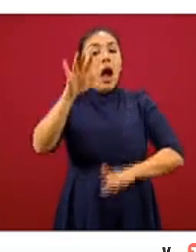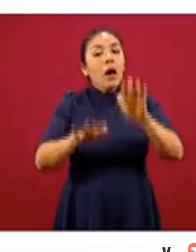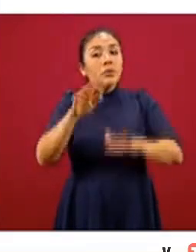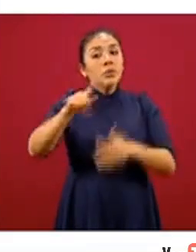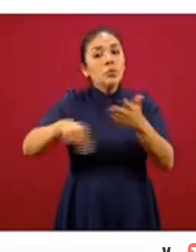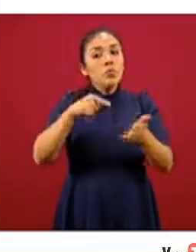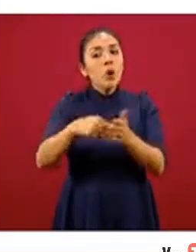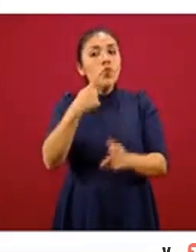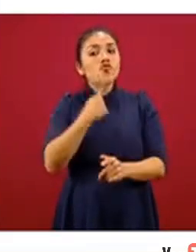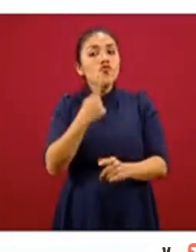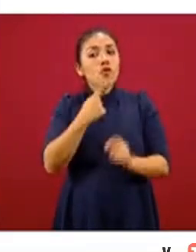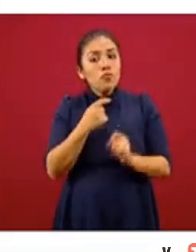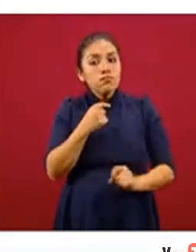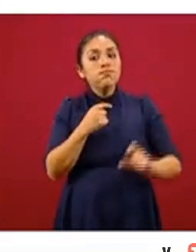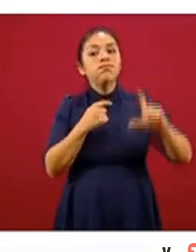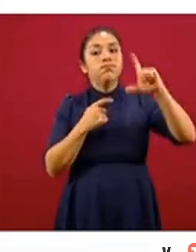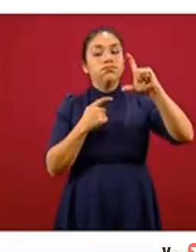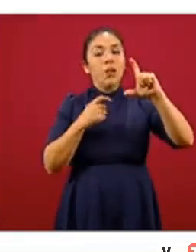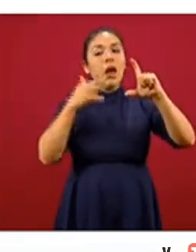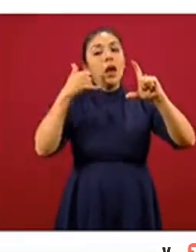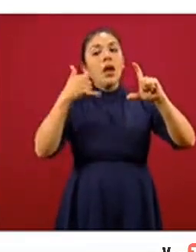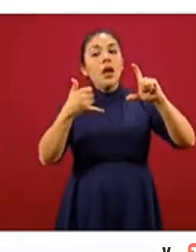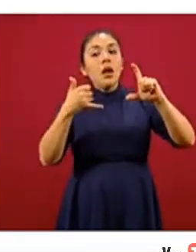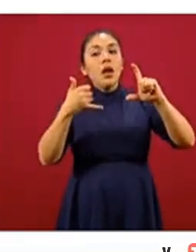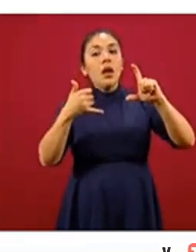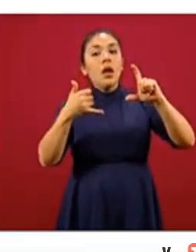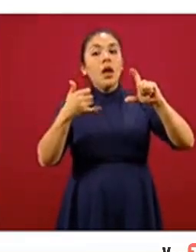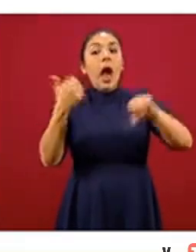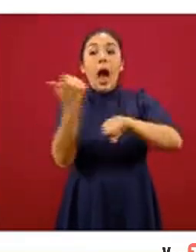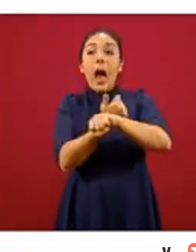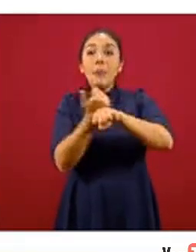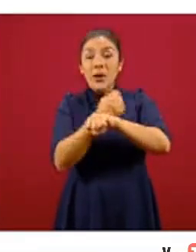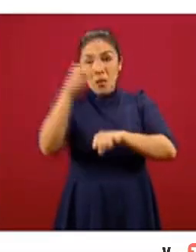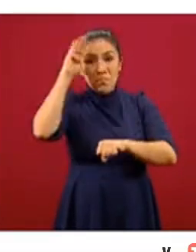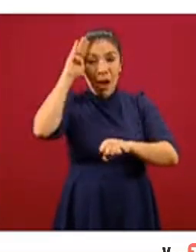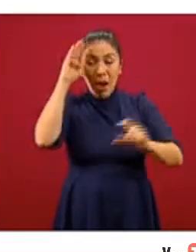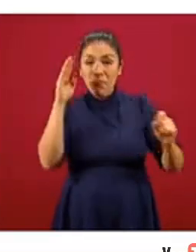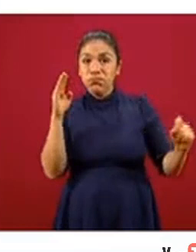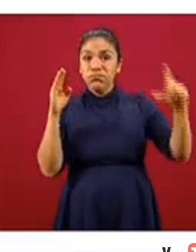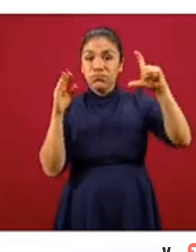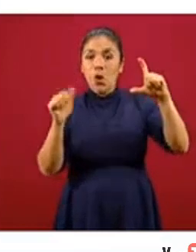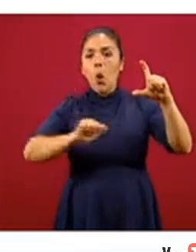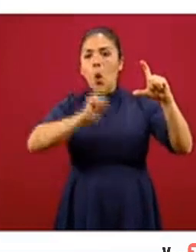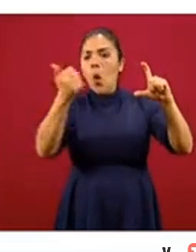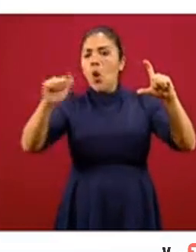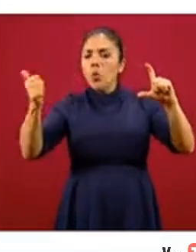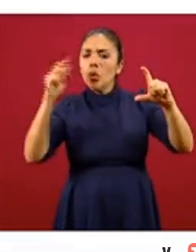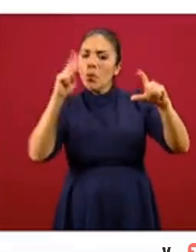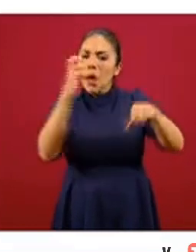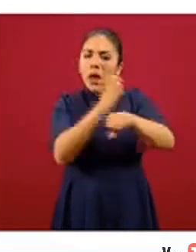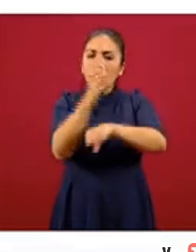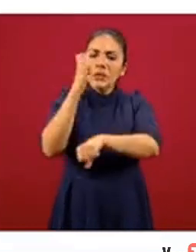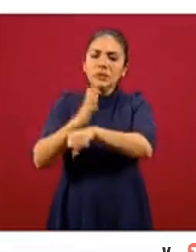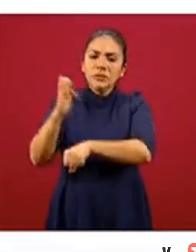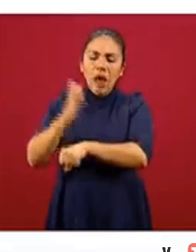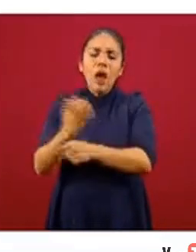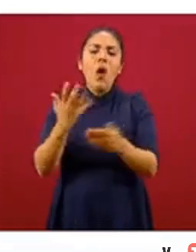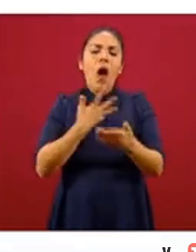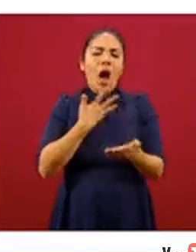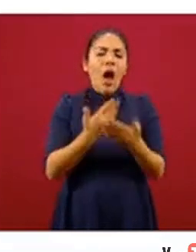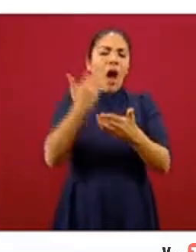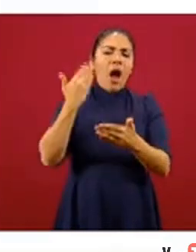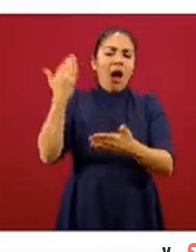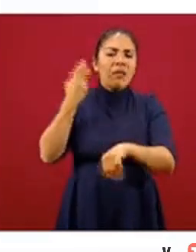y proporcionalmente la columna amarilla. En otros, y esto ya llevamos varios días